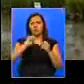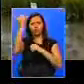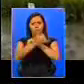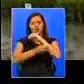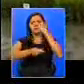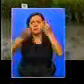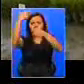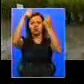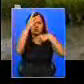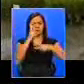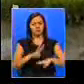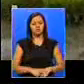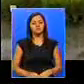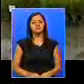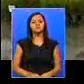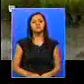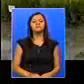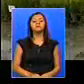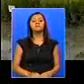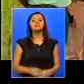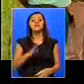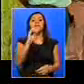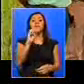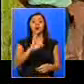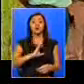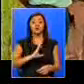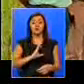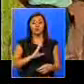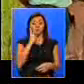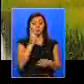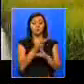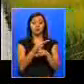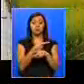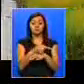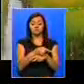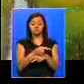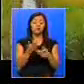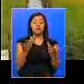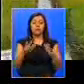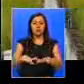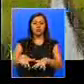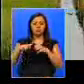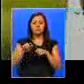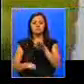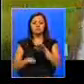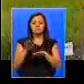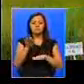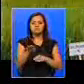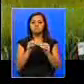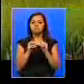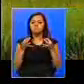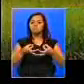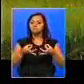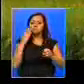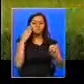región. La apuesta por la biotecnología en la producción agropecuaria supone también un paso adelante en el cumplimiento del